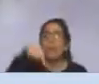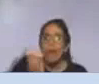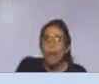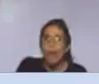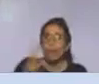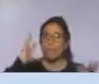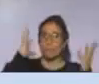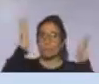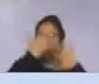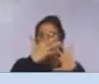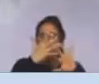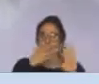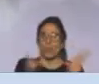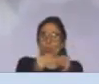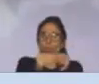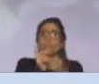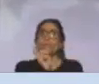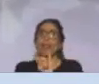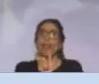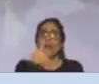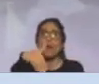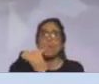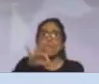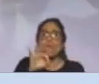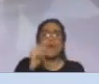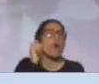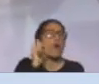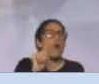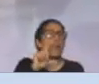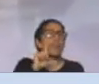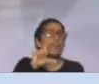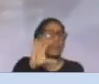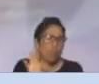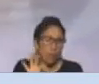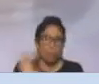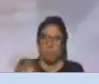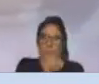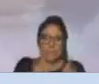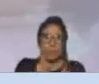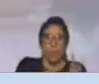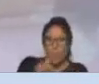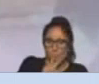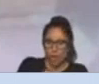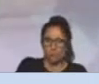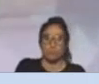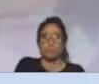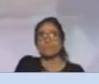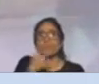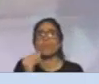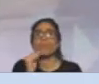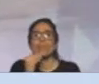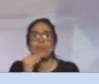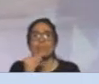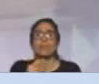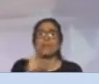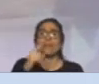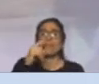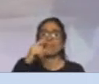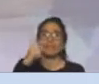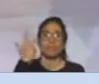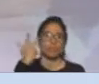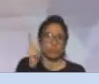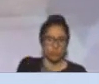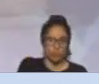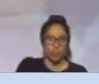porque están buscando qué pasó. ¿Qué dijo? ¿Por qué la polémica? Sergio Massa, 18% de preguntas, 11%